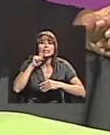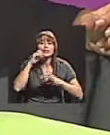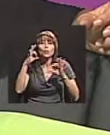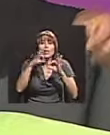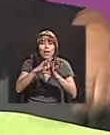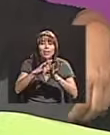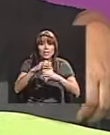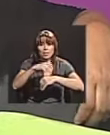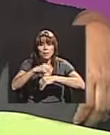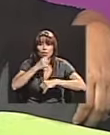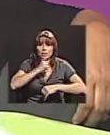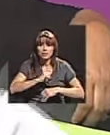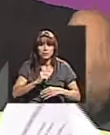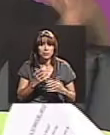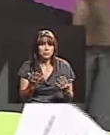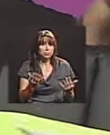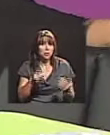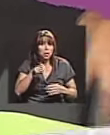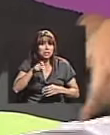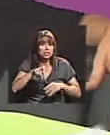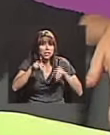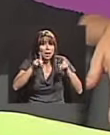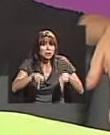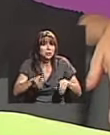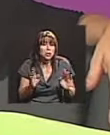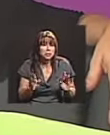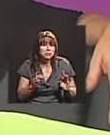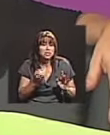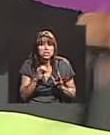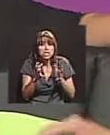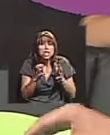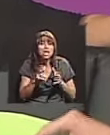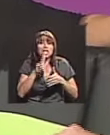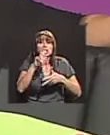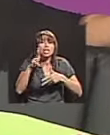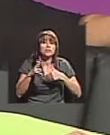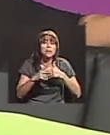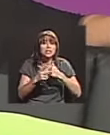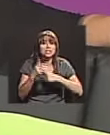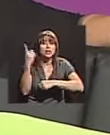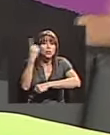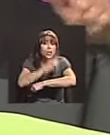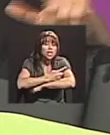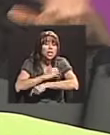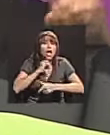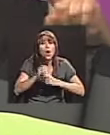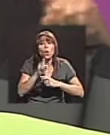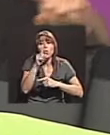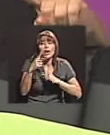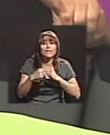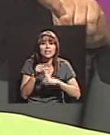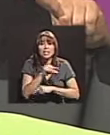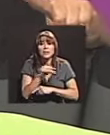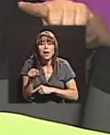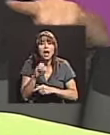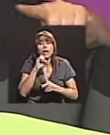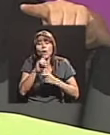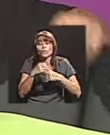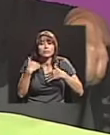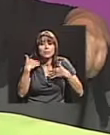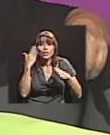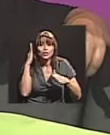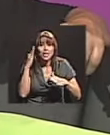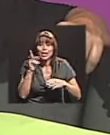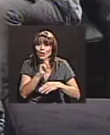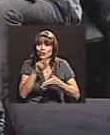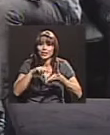lo que necesite cada persona si quiere tres veces al día o 10 veces a la semana o una vez al año el el tiempo no es una cosa de cantidad